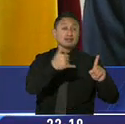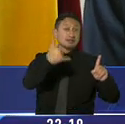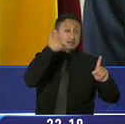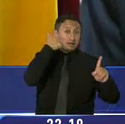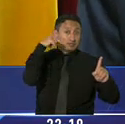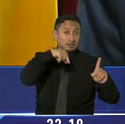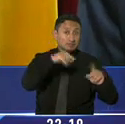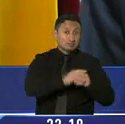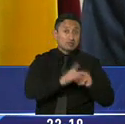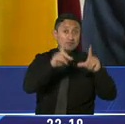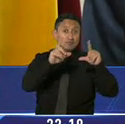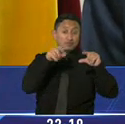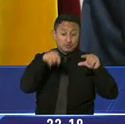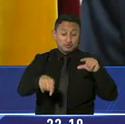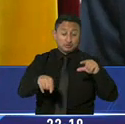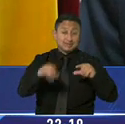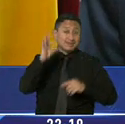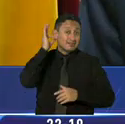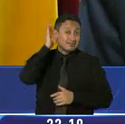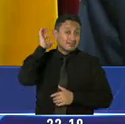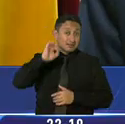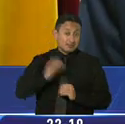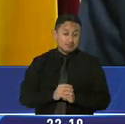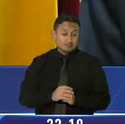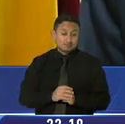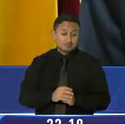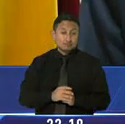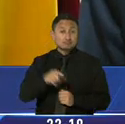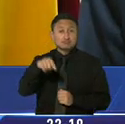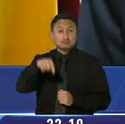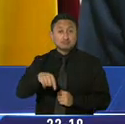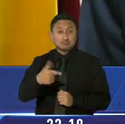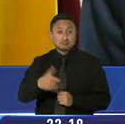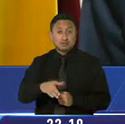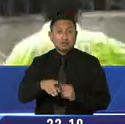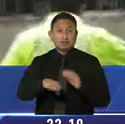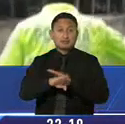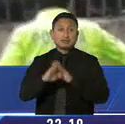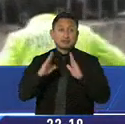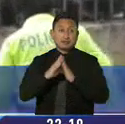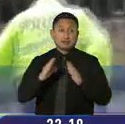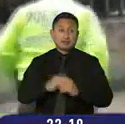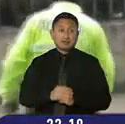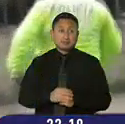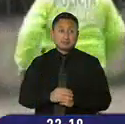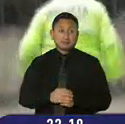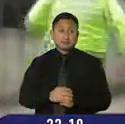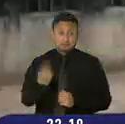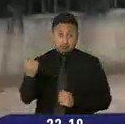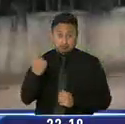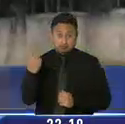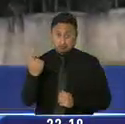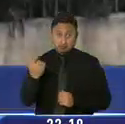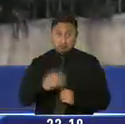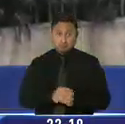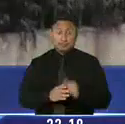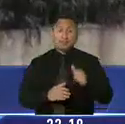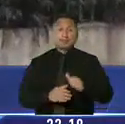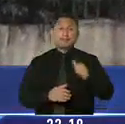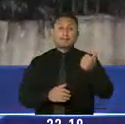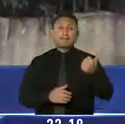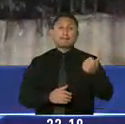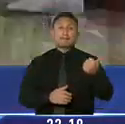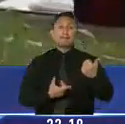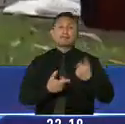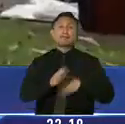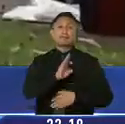fotografías de la víctima y además cuando ella se encontraba en la casa de él. Pero no fue lo único. Intervino además un perito para analizar